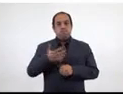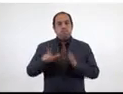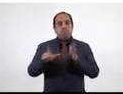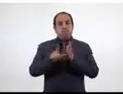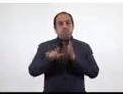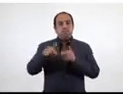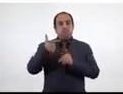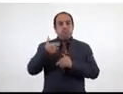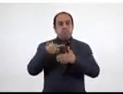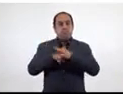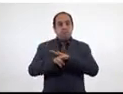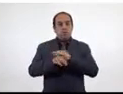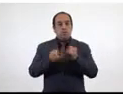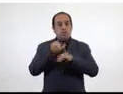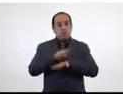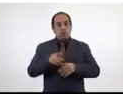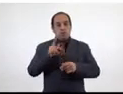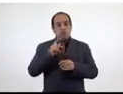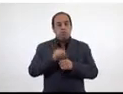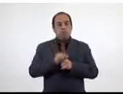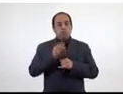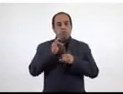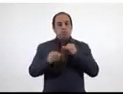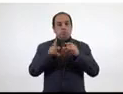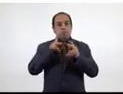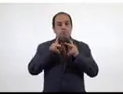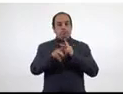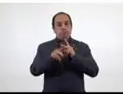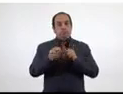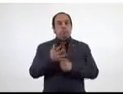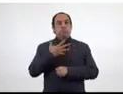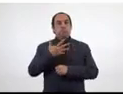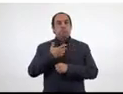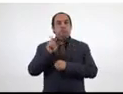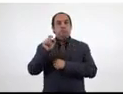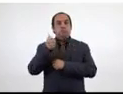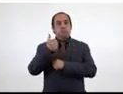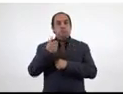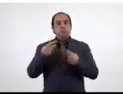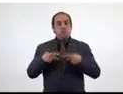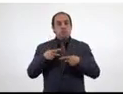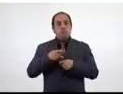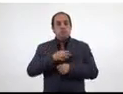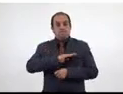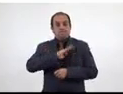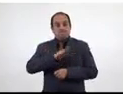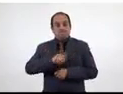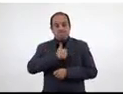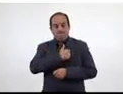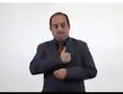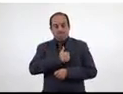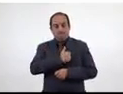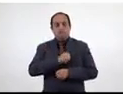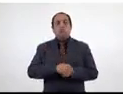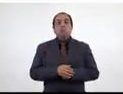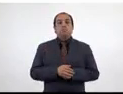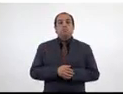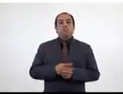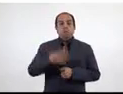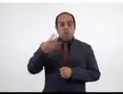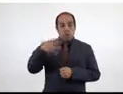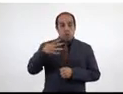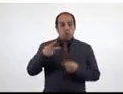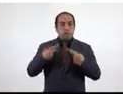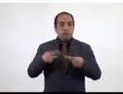Con información al último corte, actualmente tenemos 26 personas sensiblemente fallecidas, 14